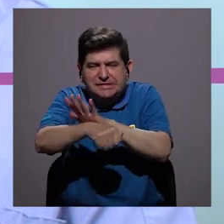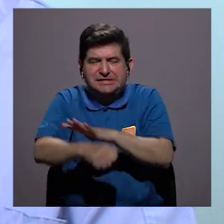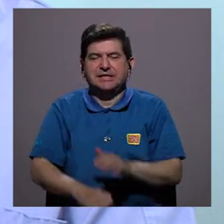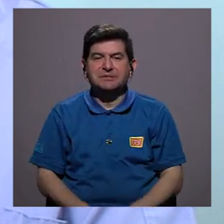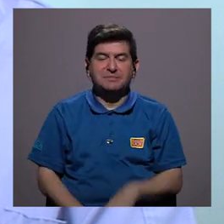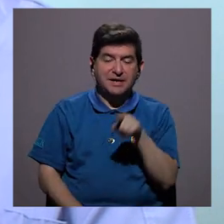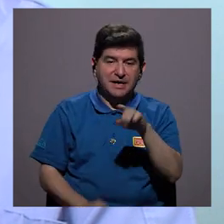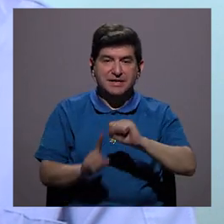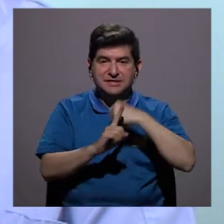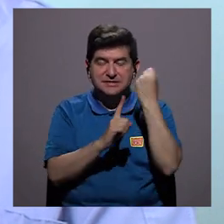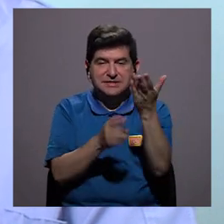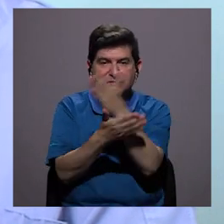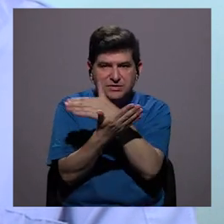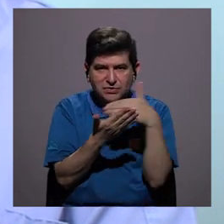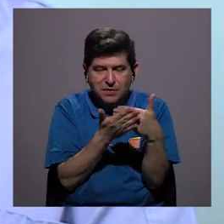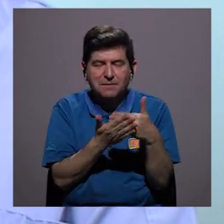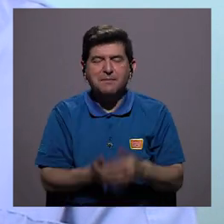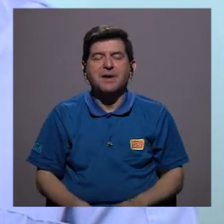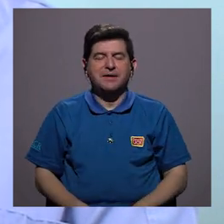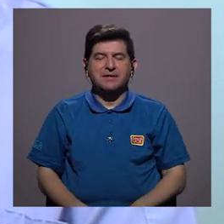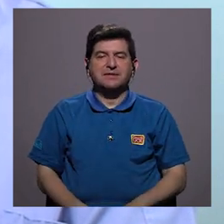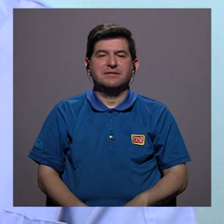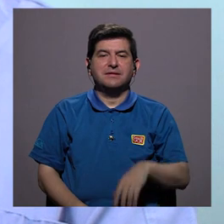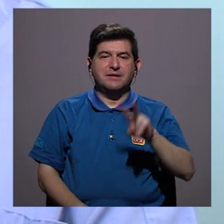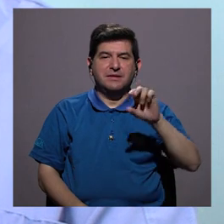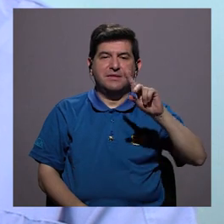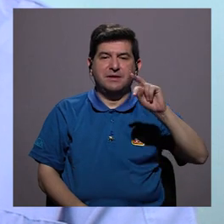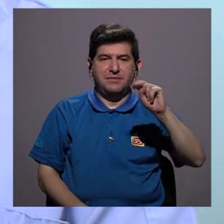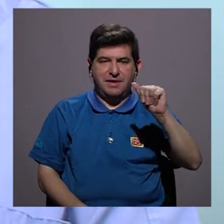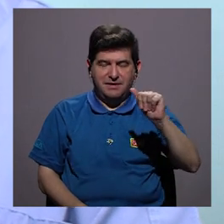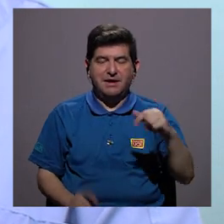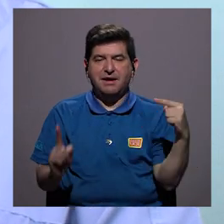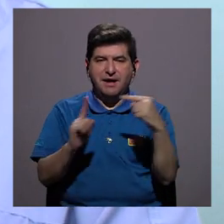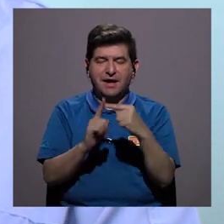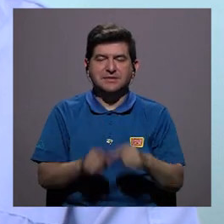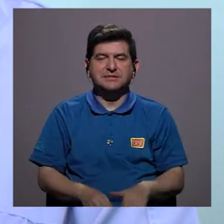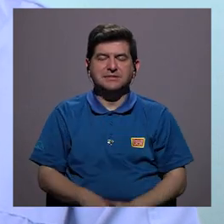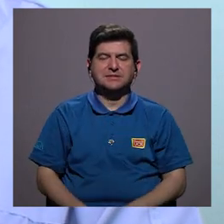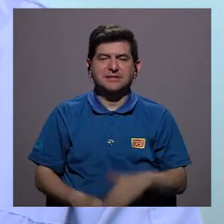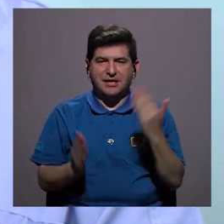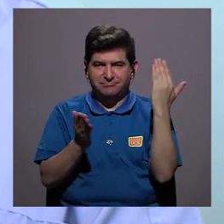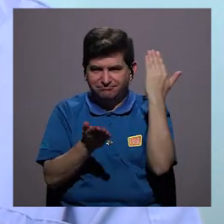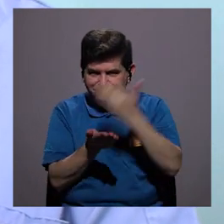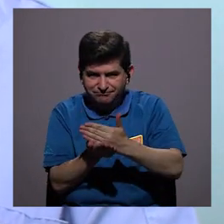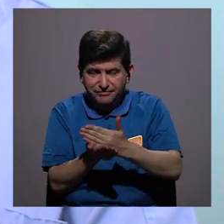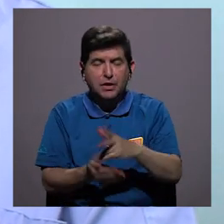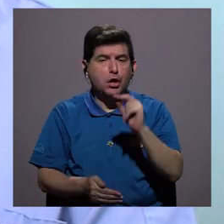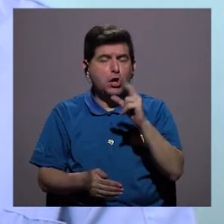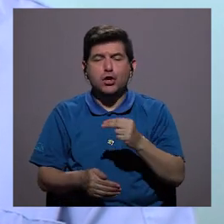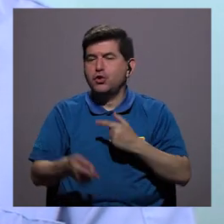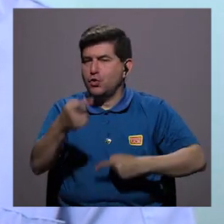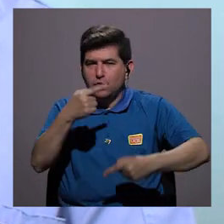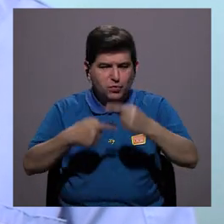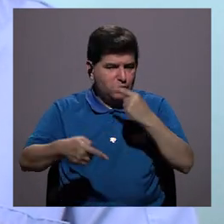persona, cauterizando segmentos de la vena hasta dejarla totalmente tapada, a fin de que no se esté devolviendo mucha sangre